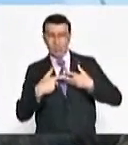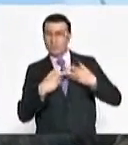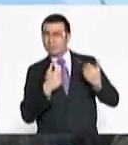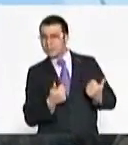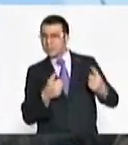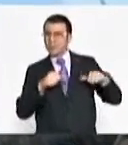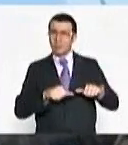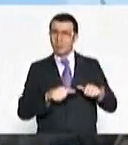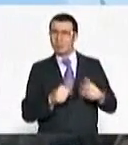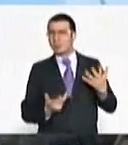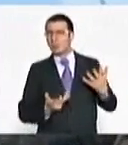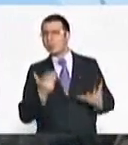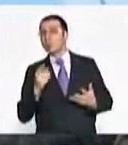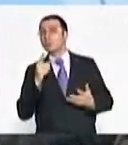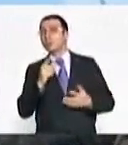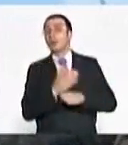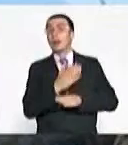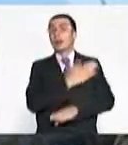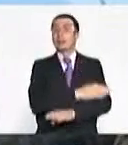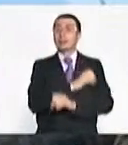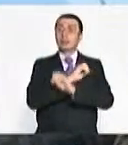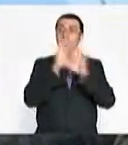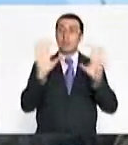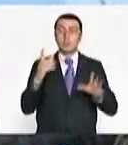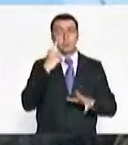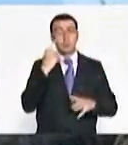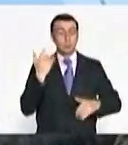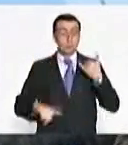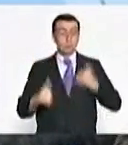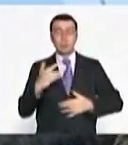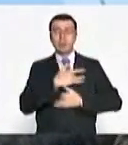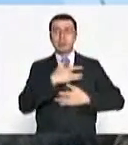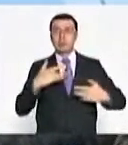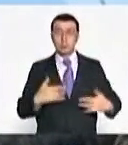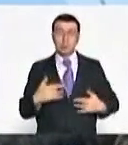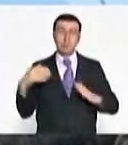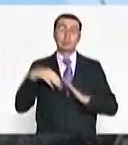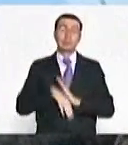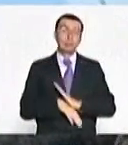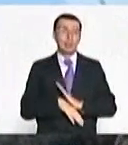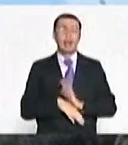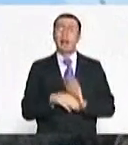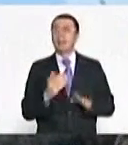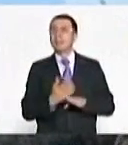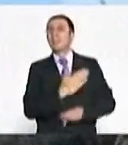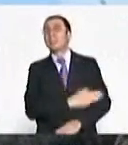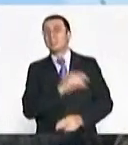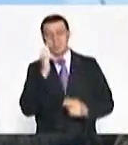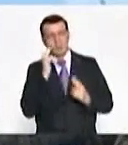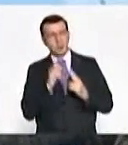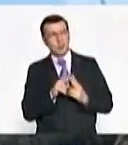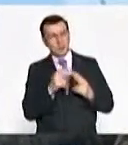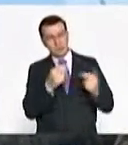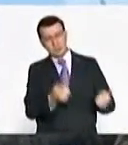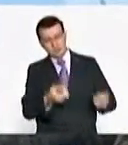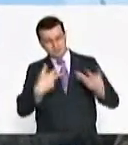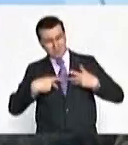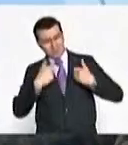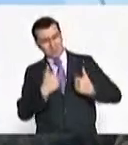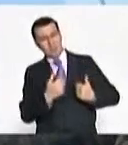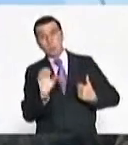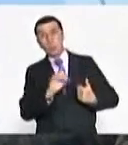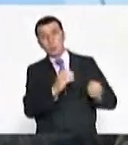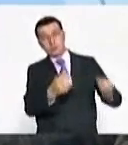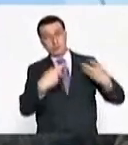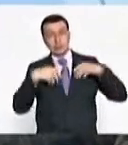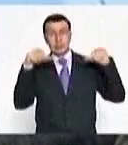tengan claridad y no jueguen con la salud y conozcan más de qué les puede ser beneficioso o qué